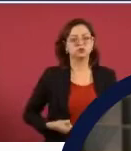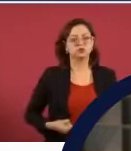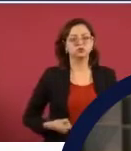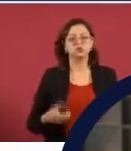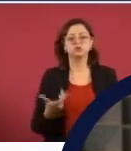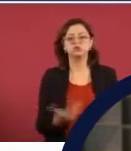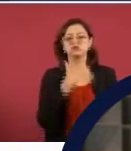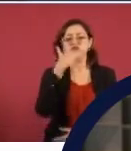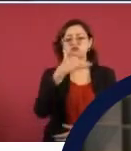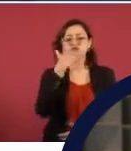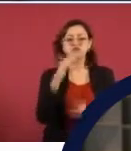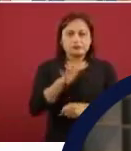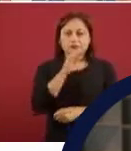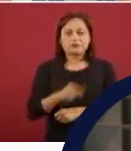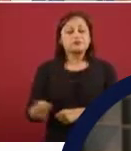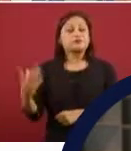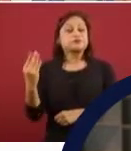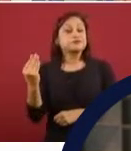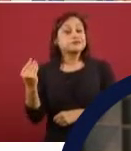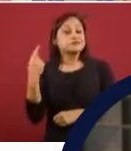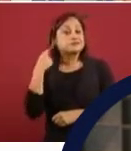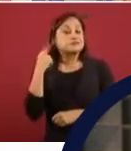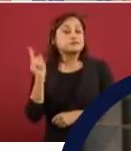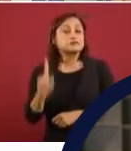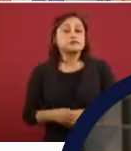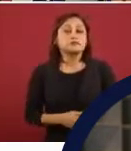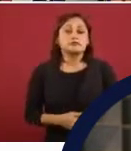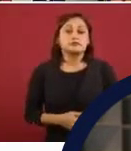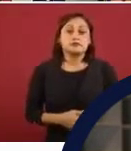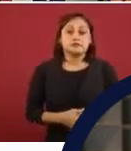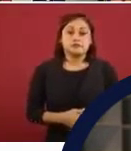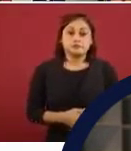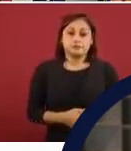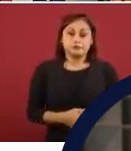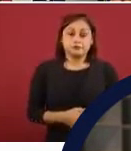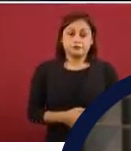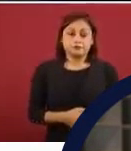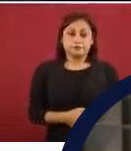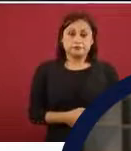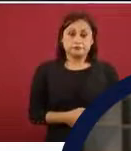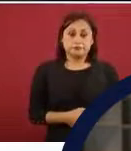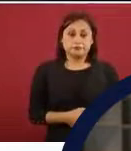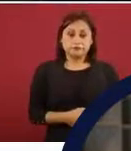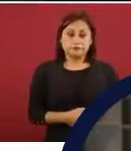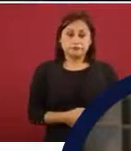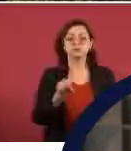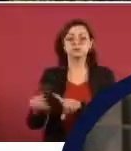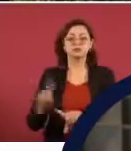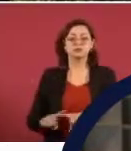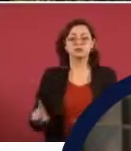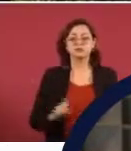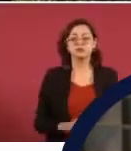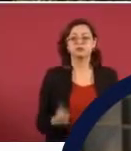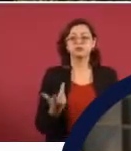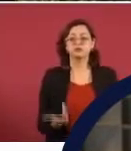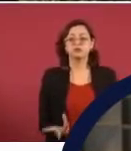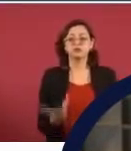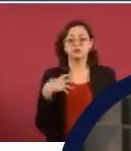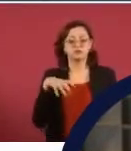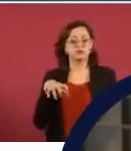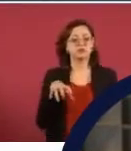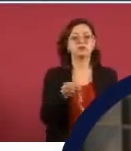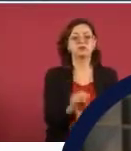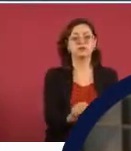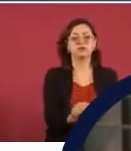evaluación, ¿no? Porque se está evaluando al mismo año. En fin, me parece que lo que podemos decir de este